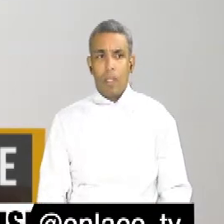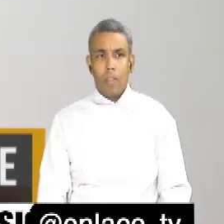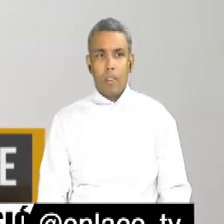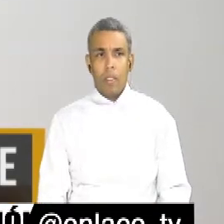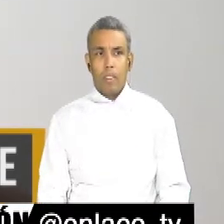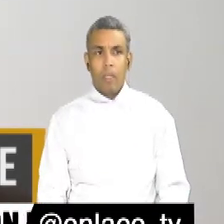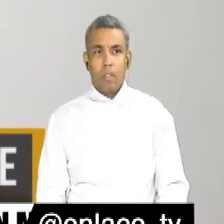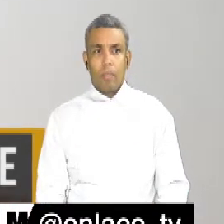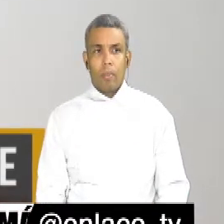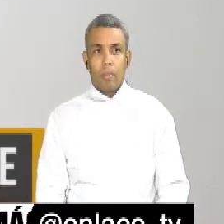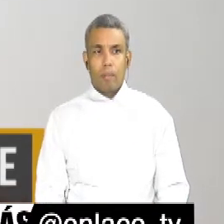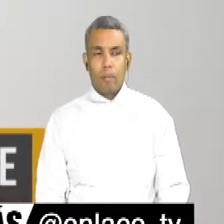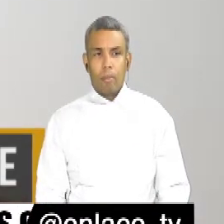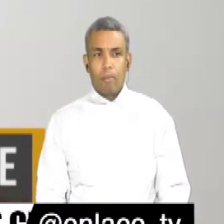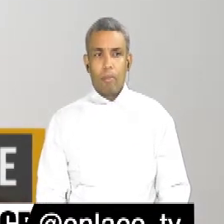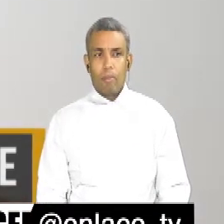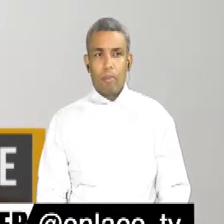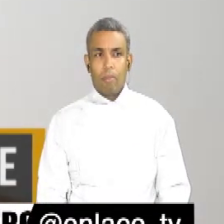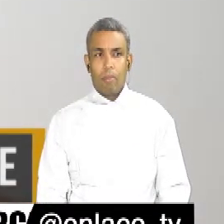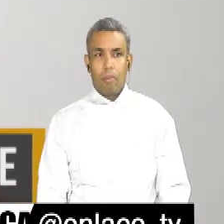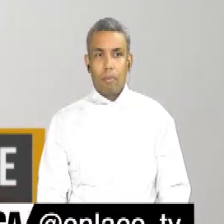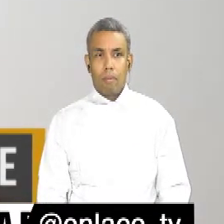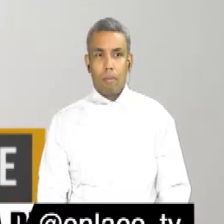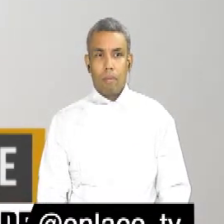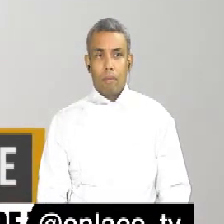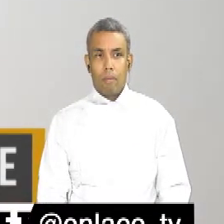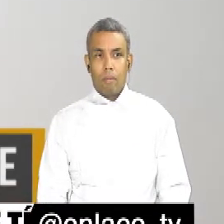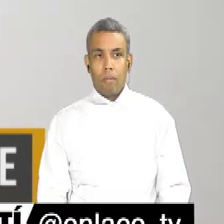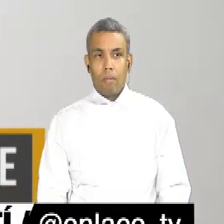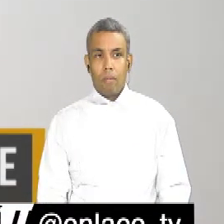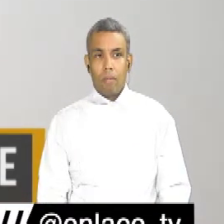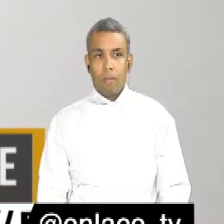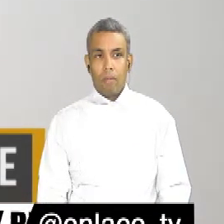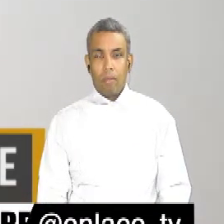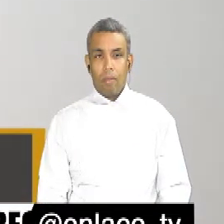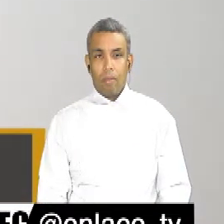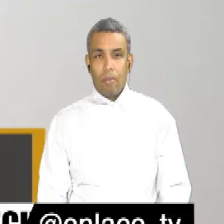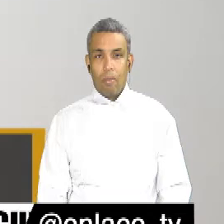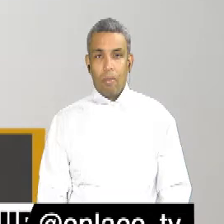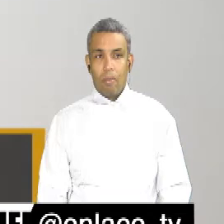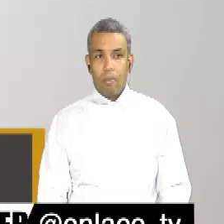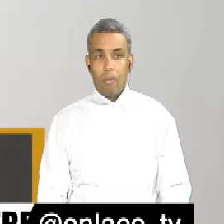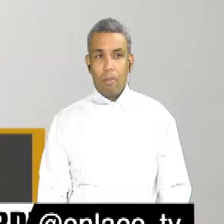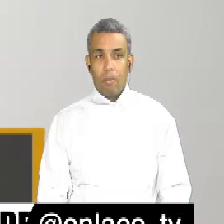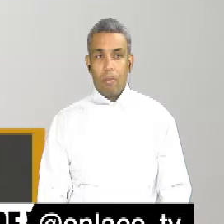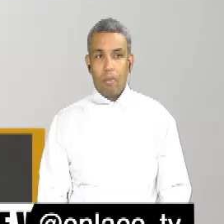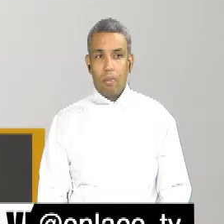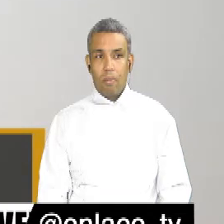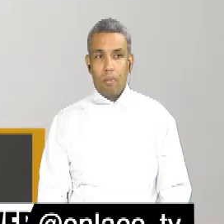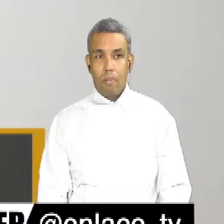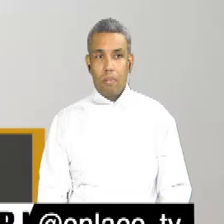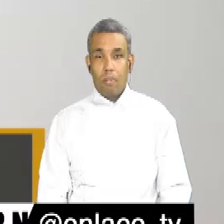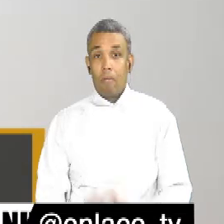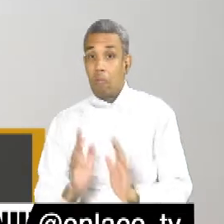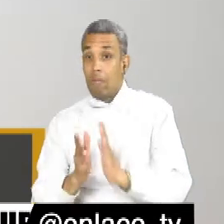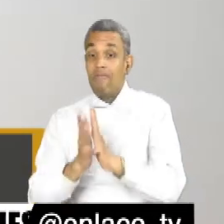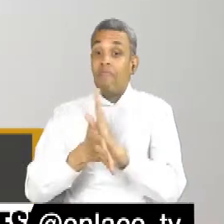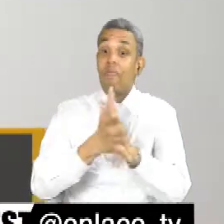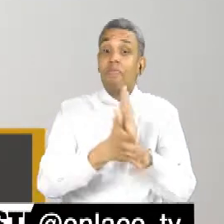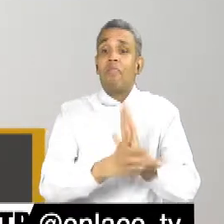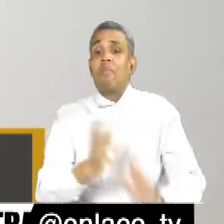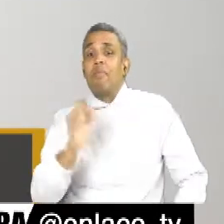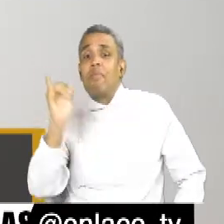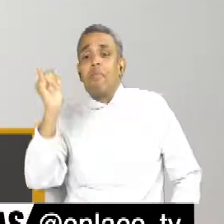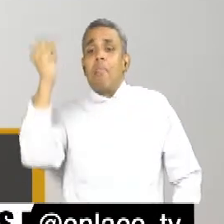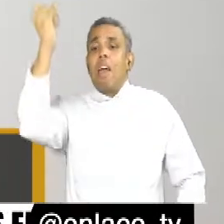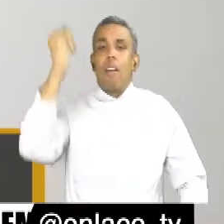tema es que no generar expectativas, que nosotros estamos preparados como administración municipal para